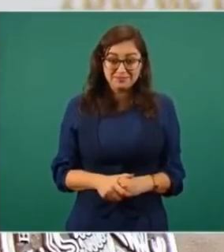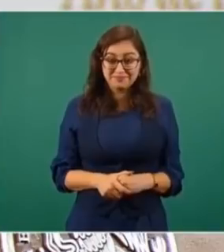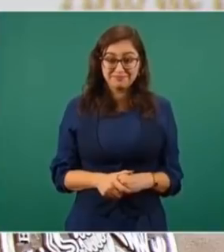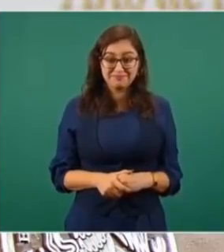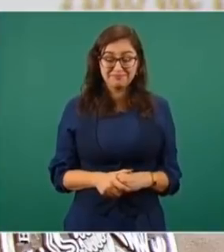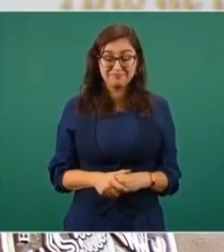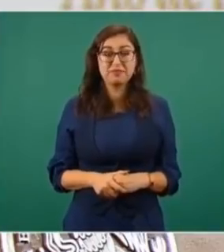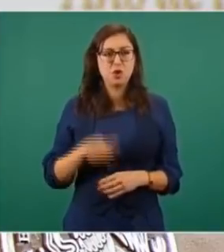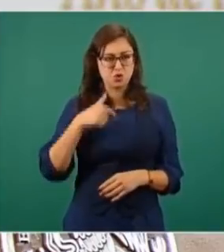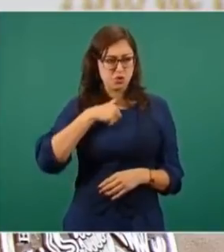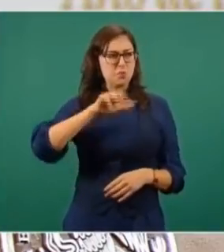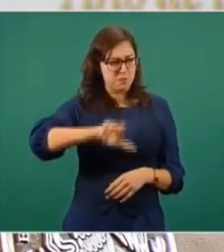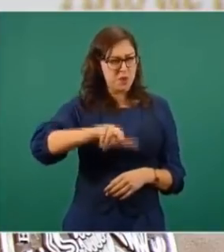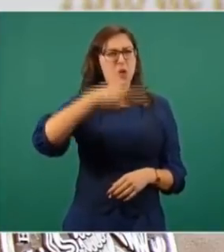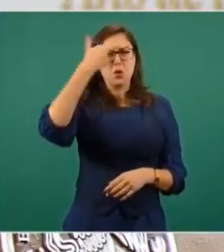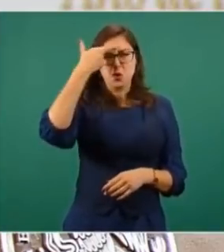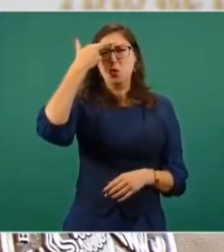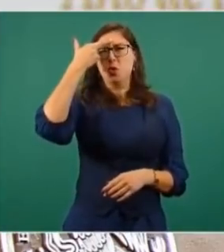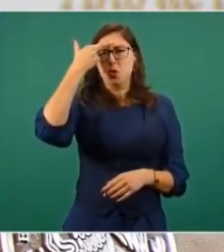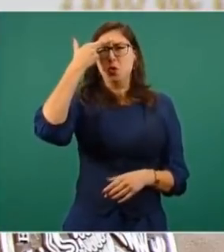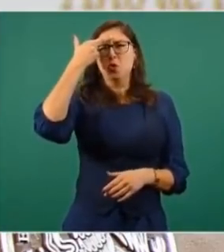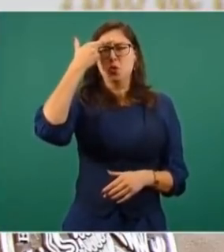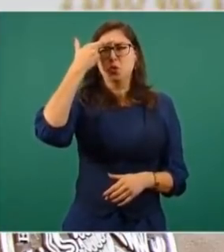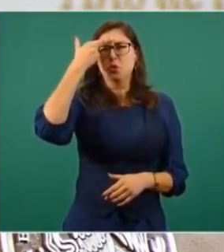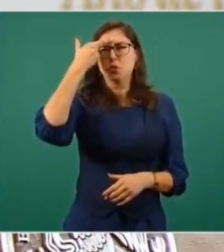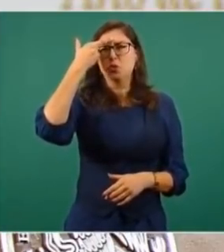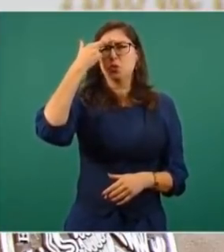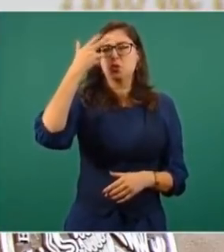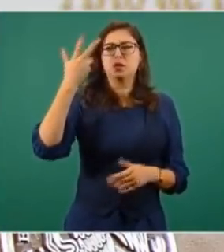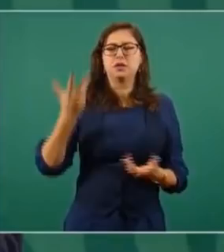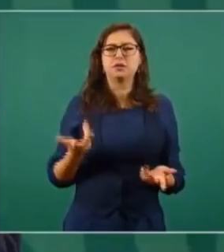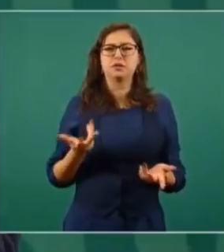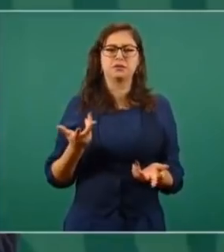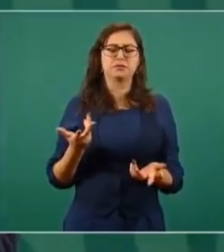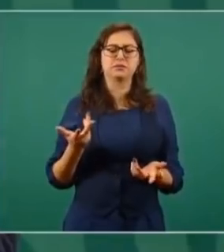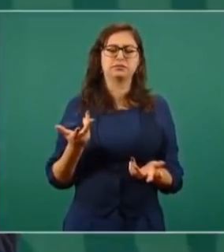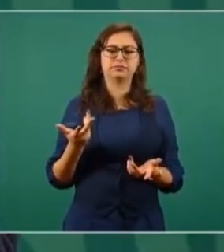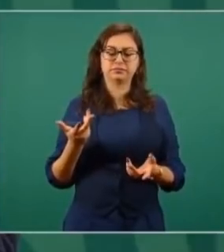gobierno le compraron gas